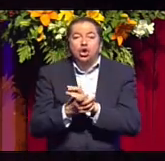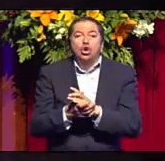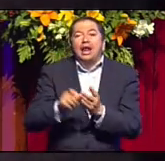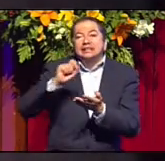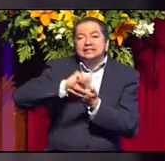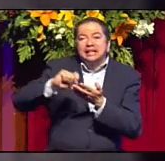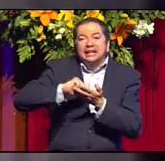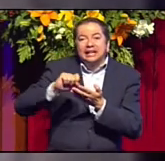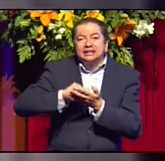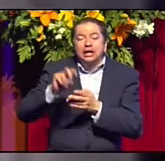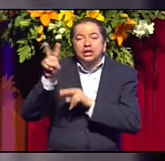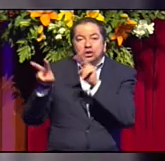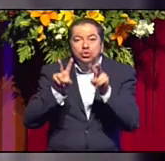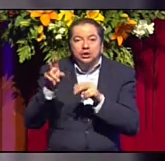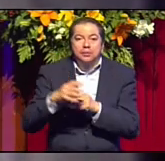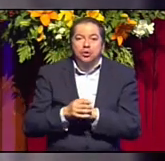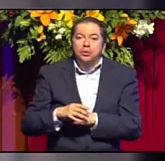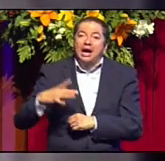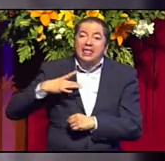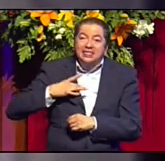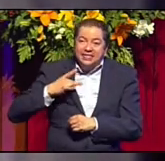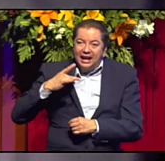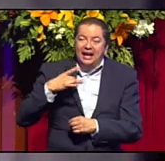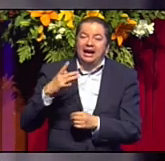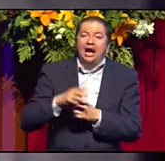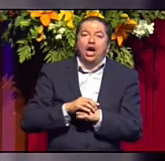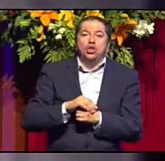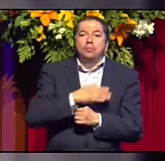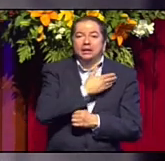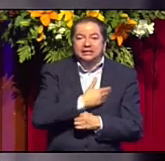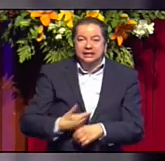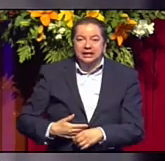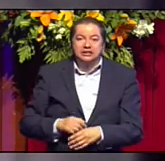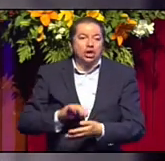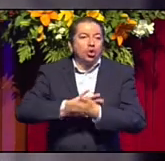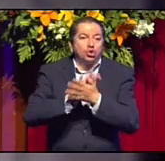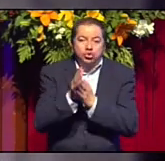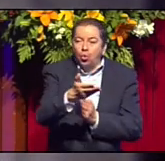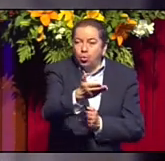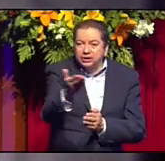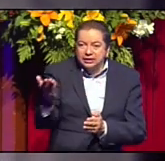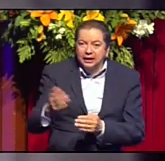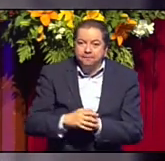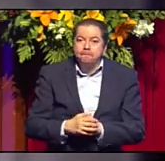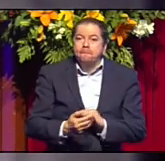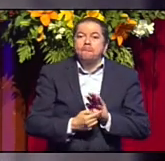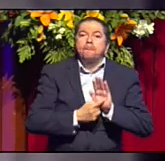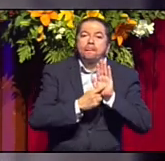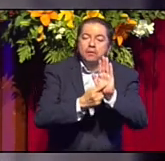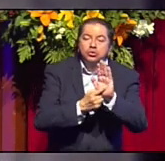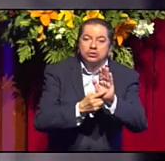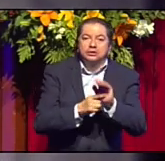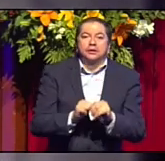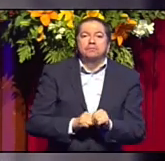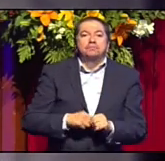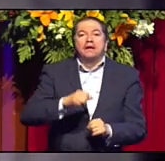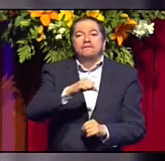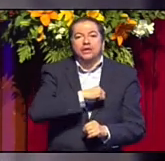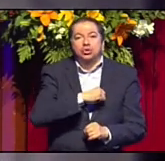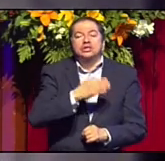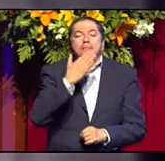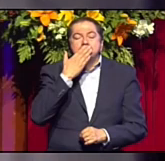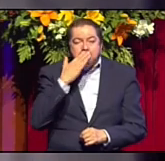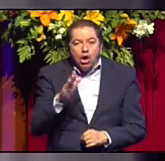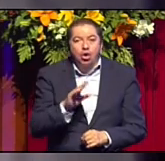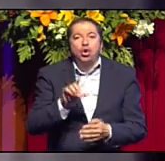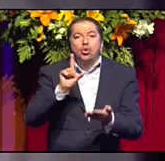Turismo y con el delegado presidencial y con todos ustedes, evidentemente va a demostrar nuevamente que Vicuña es el mejor